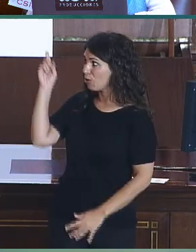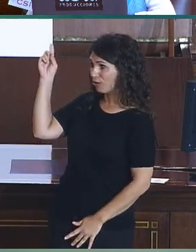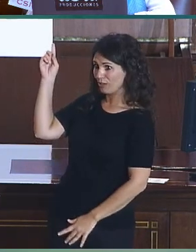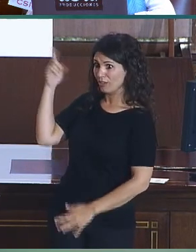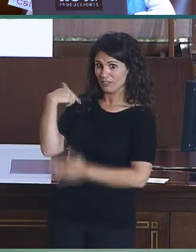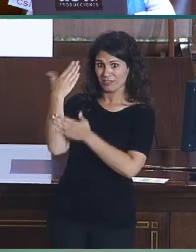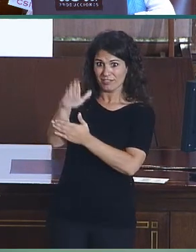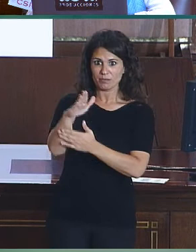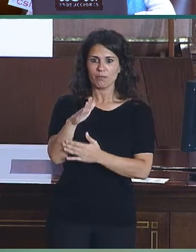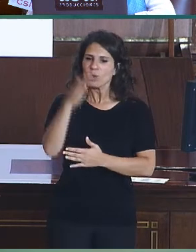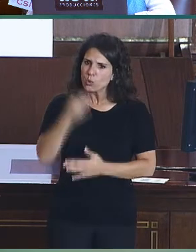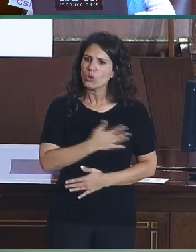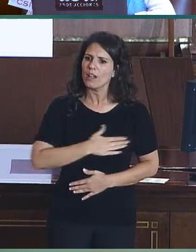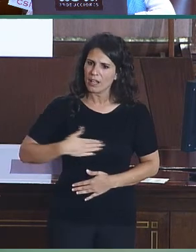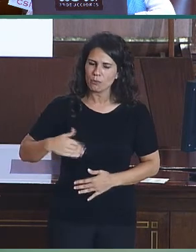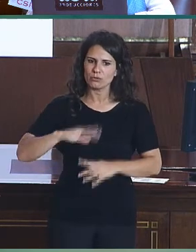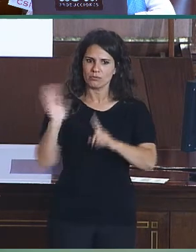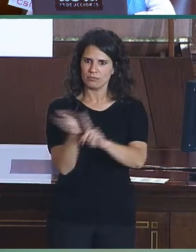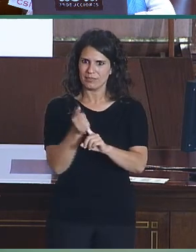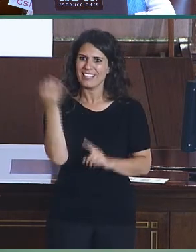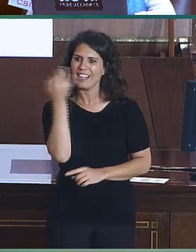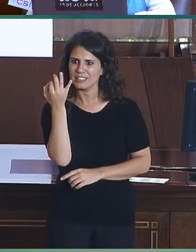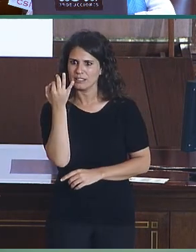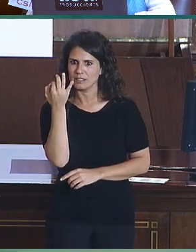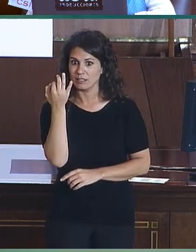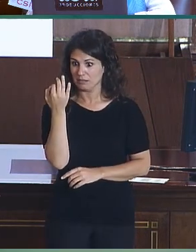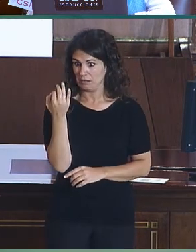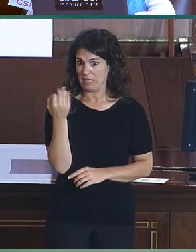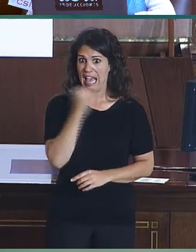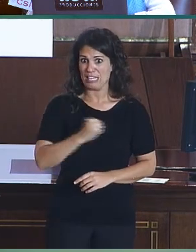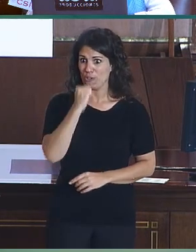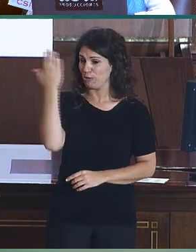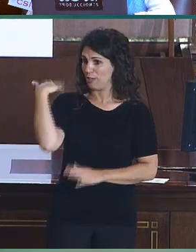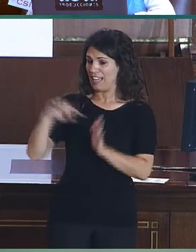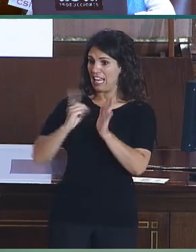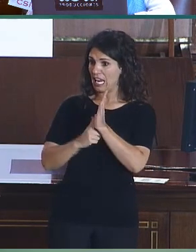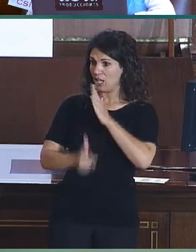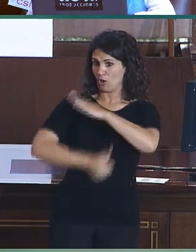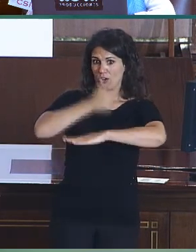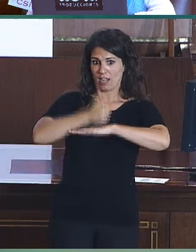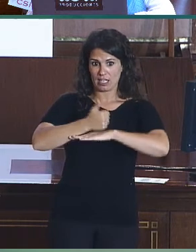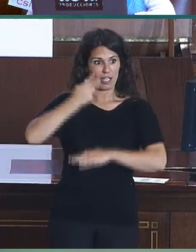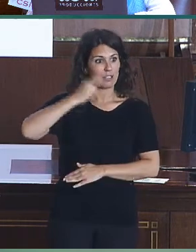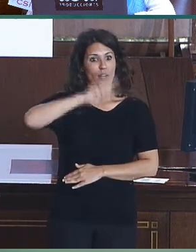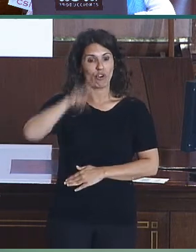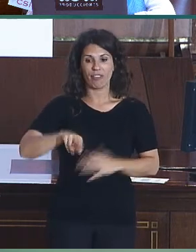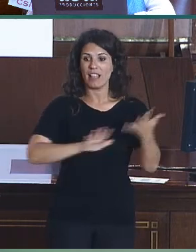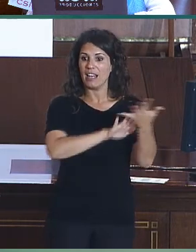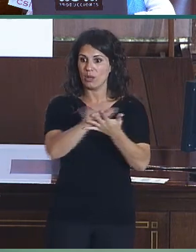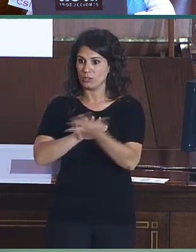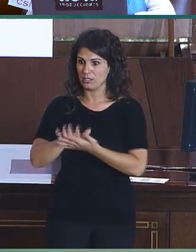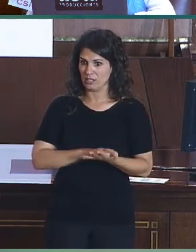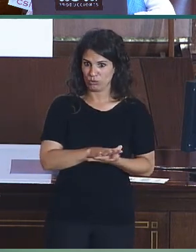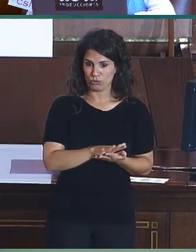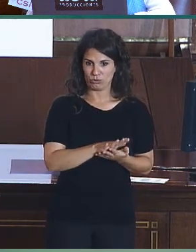si unos pocos años después de la aprobación de la ley orgánica por la que se reconocen las lenguas de signos en